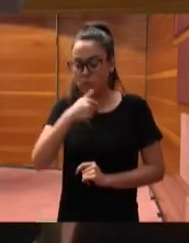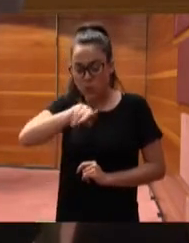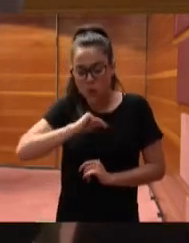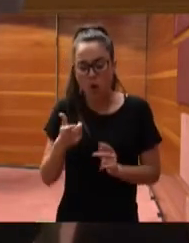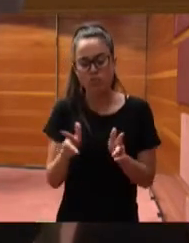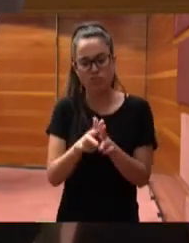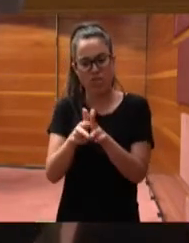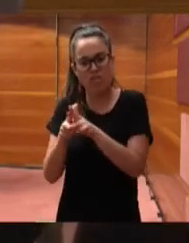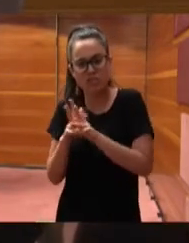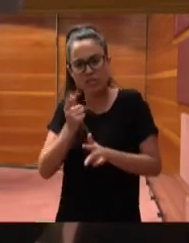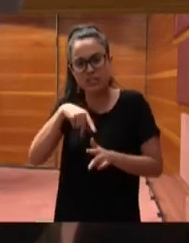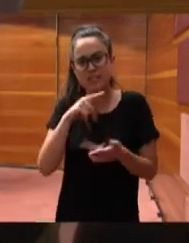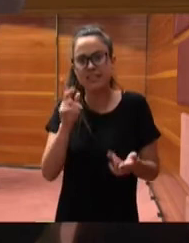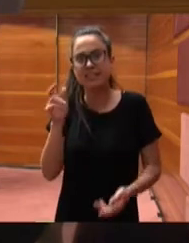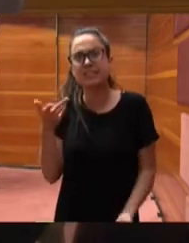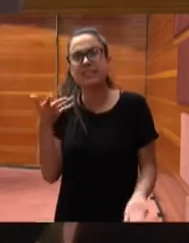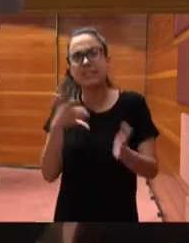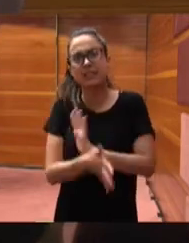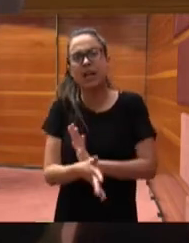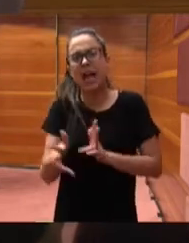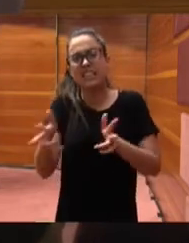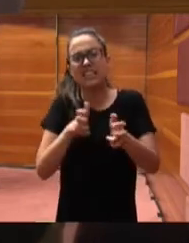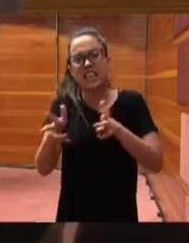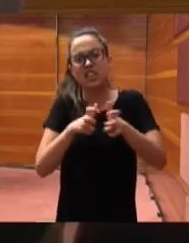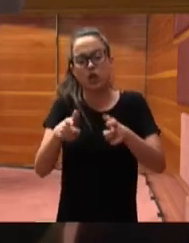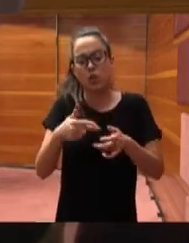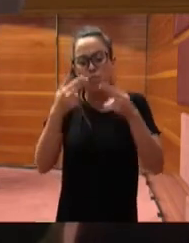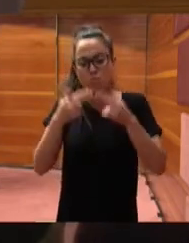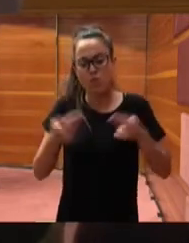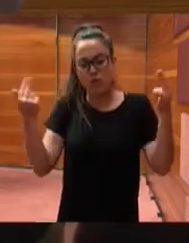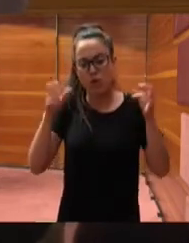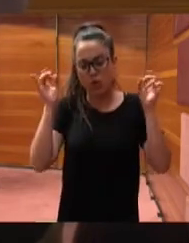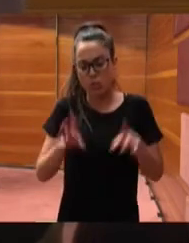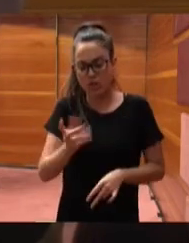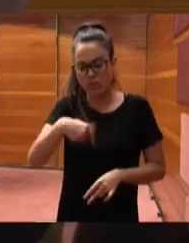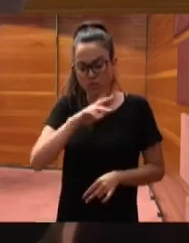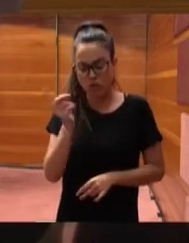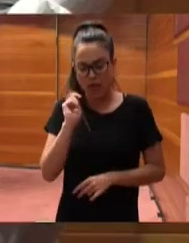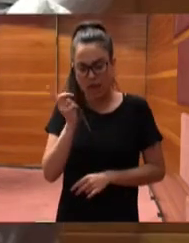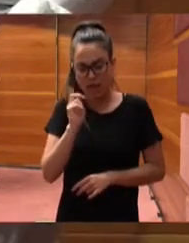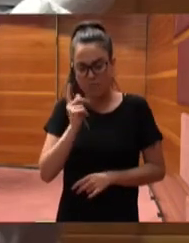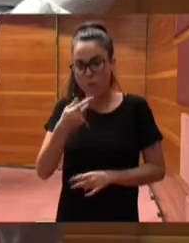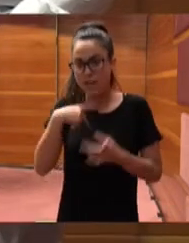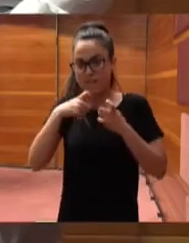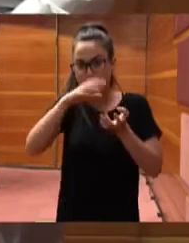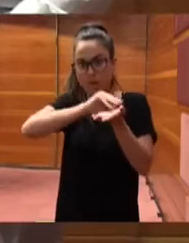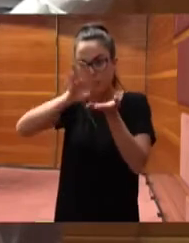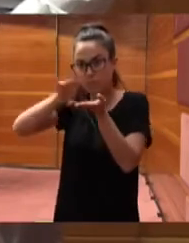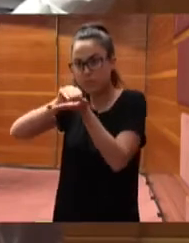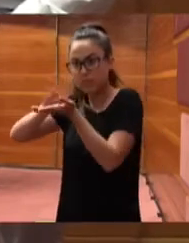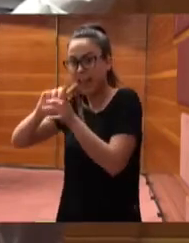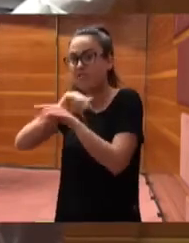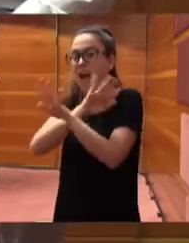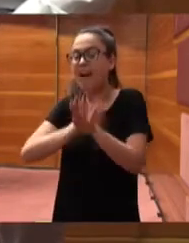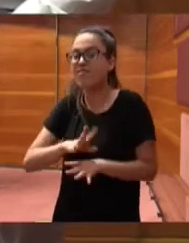como sensores públicos para darles una aplicación y un móvil y que nos vayan recogiendo información. Con ello consiguieron